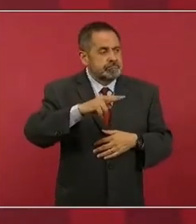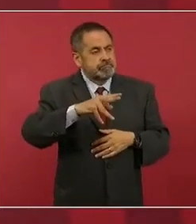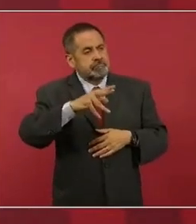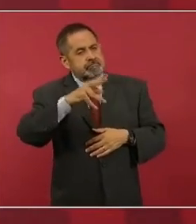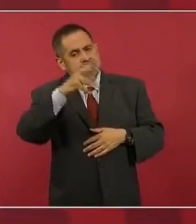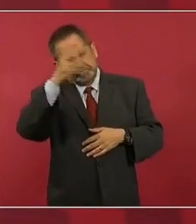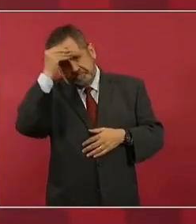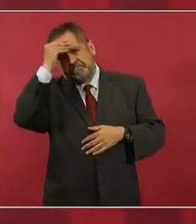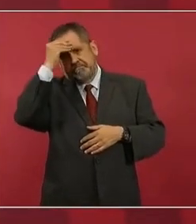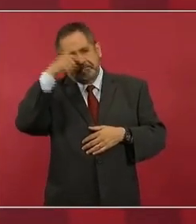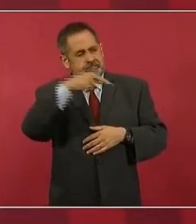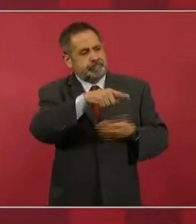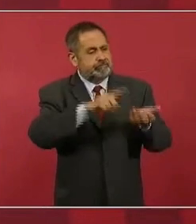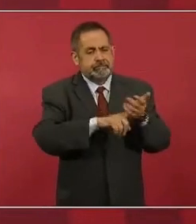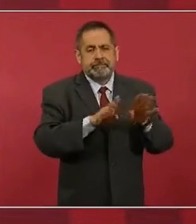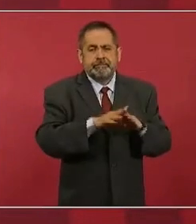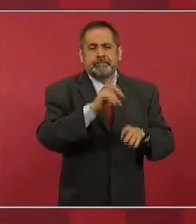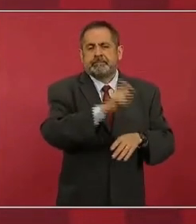dominante,